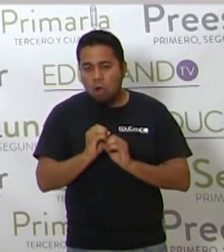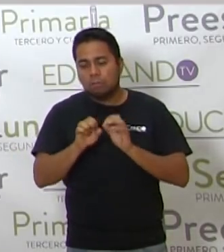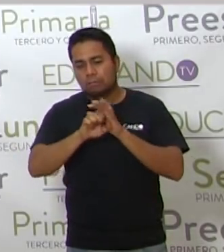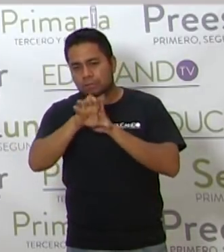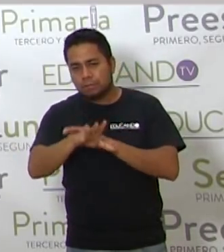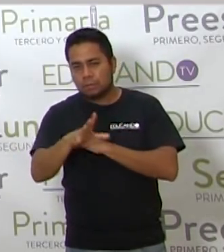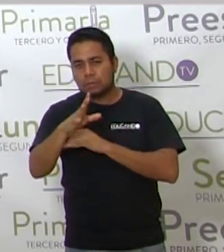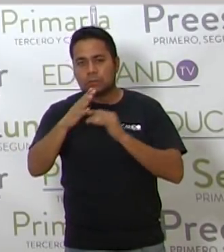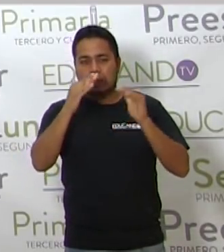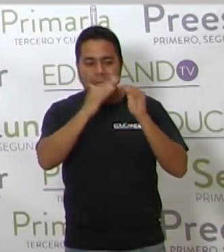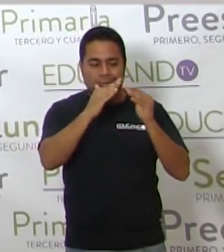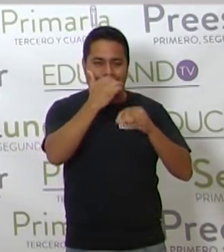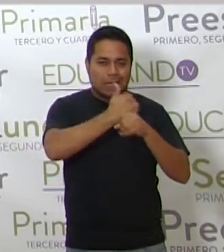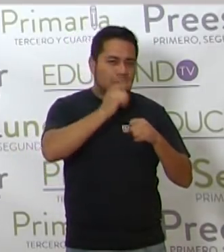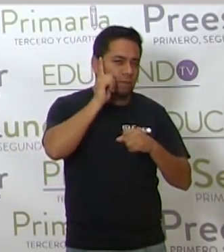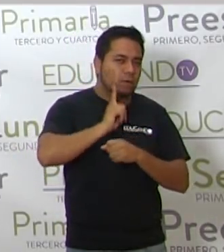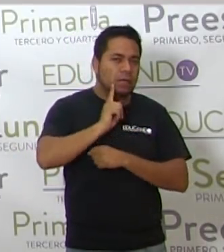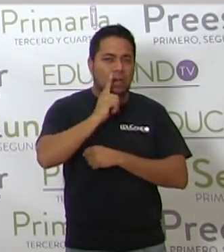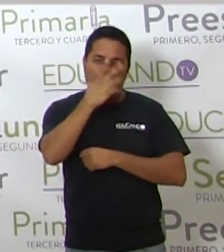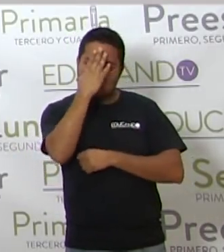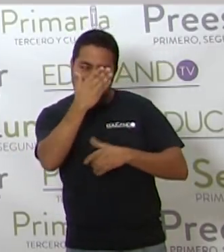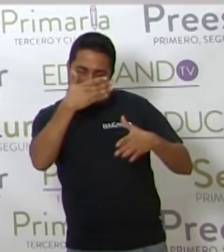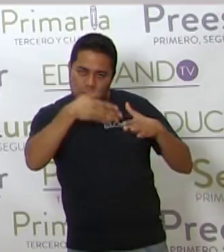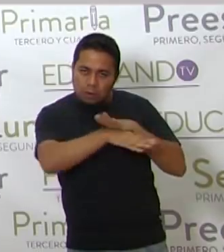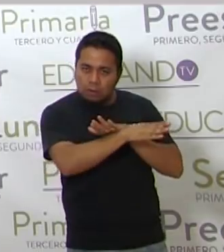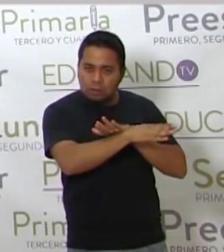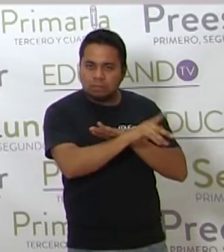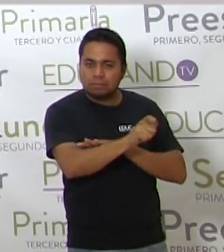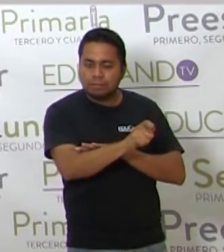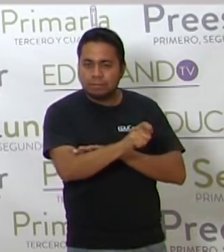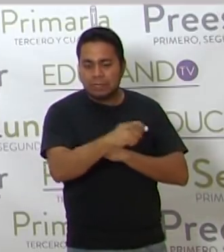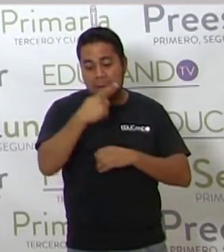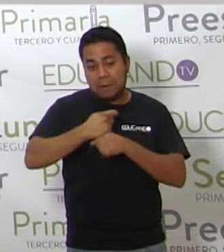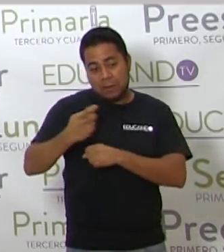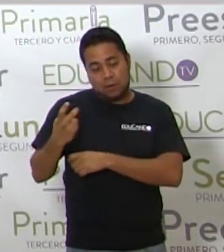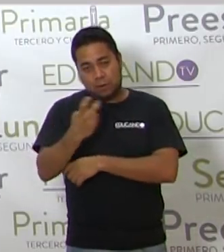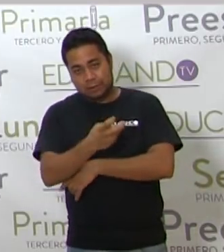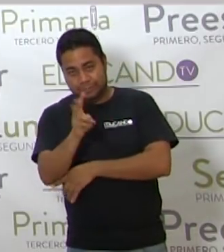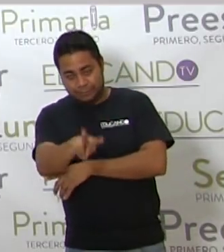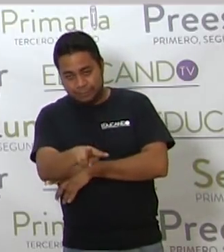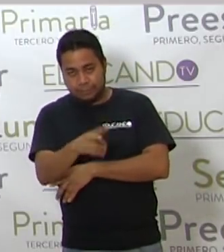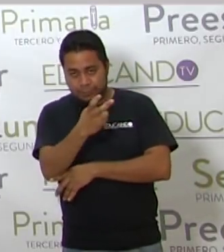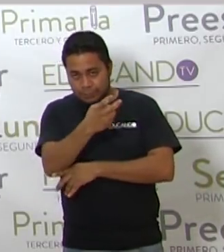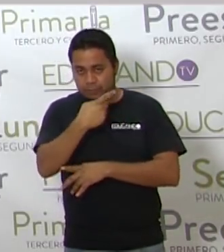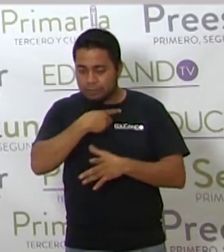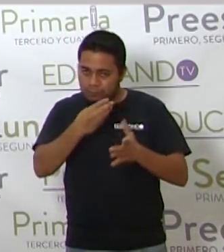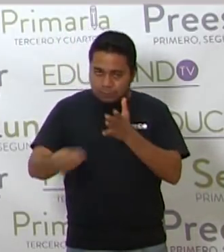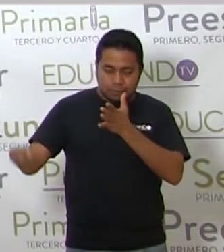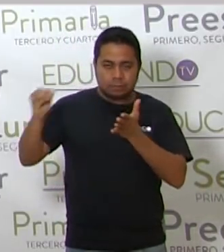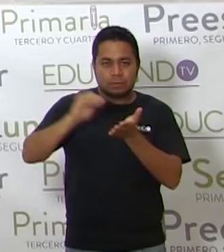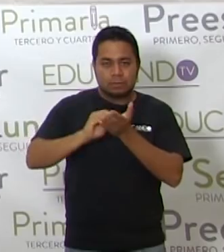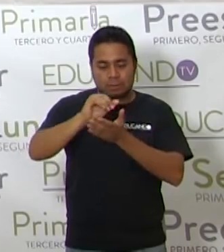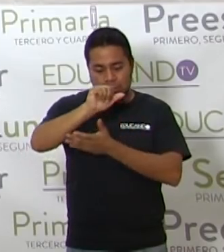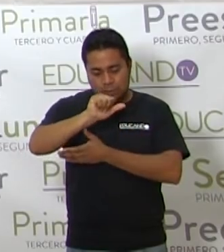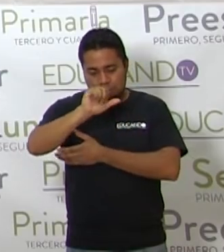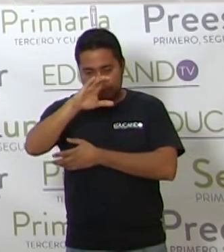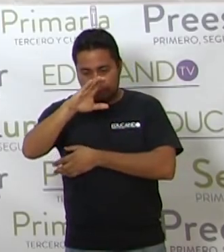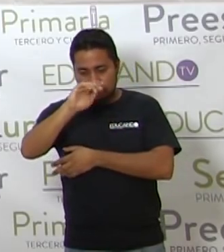entra a la casa de la abuelita? Pasó primero ¿verdad? Entonces a le vamos a poner